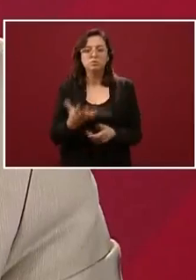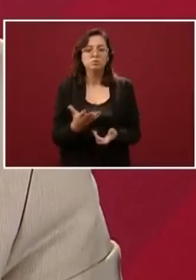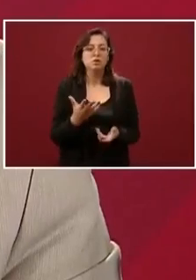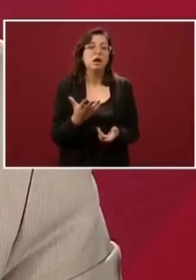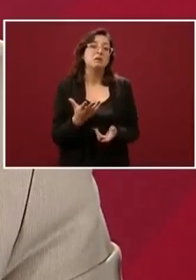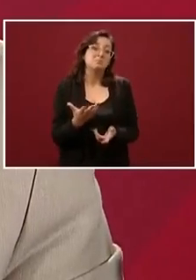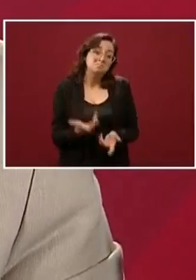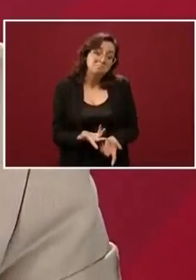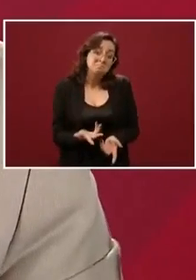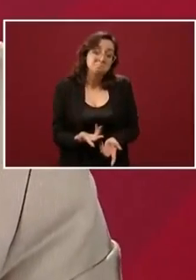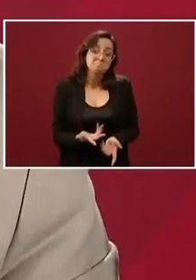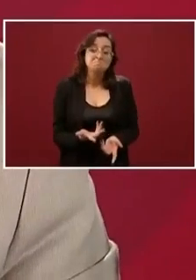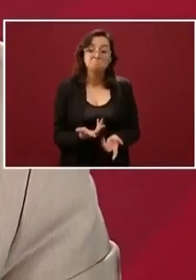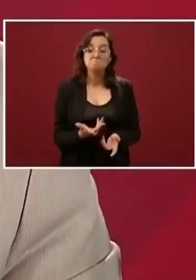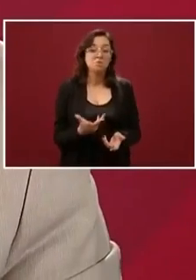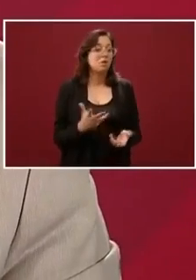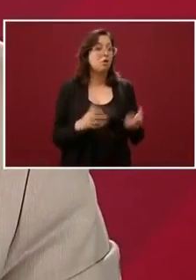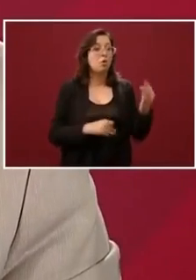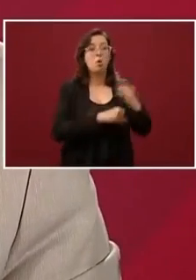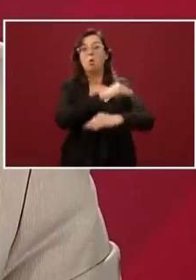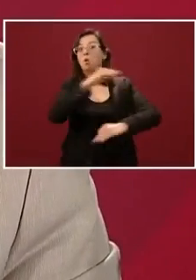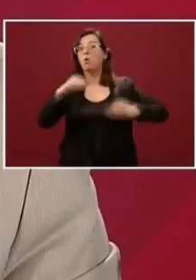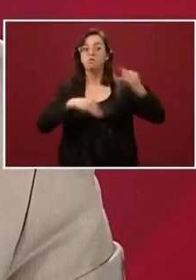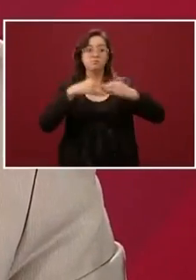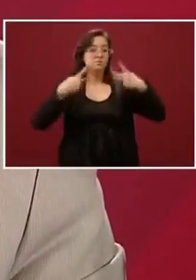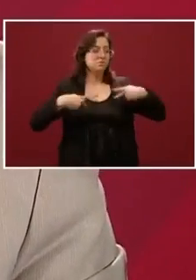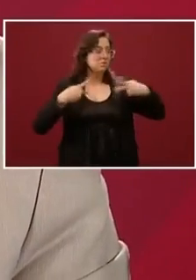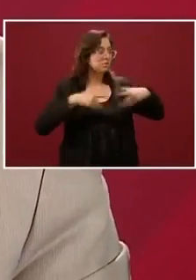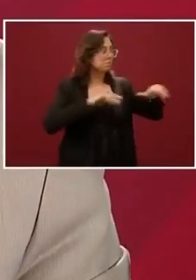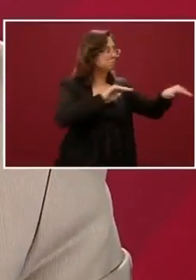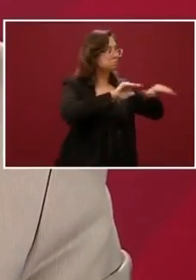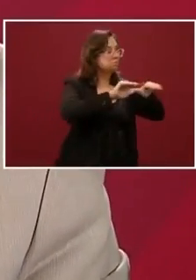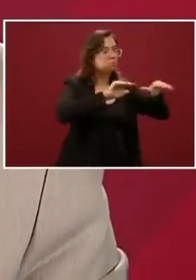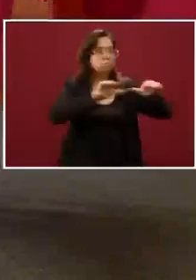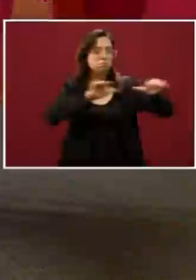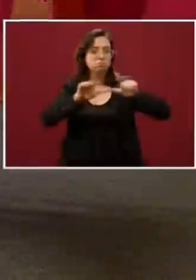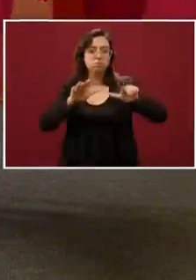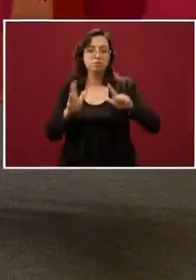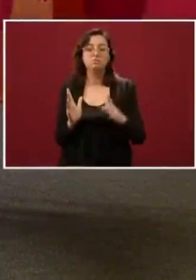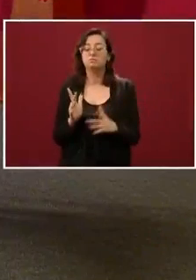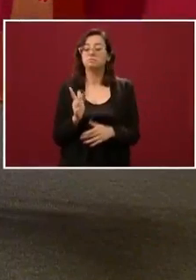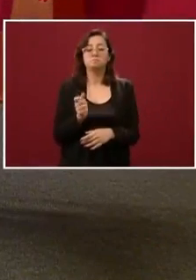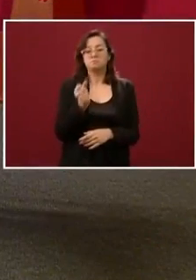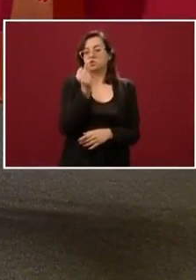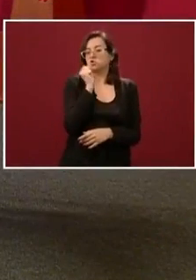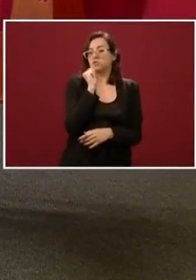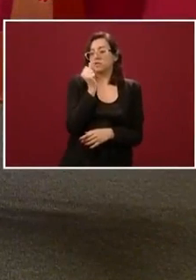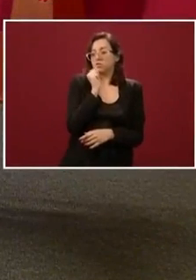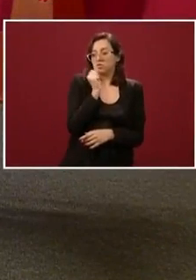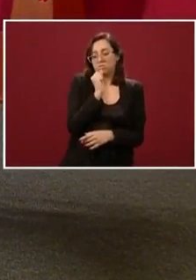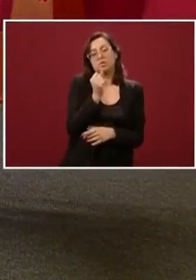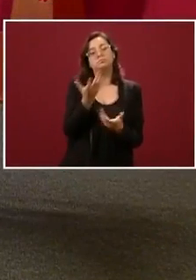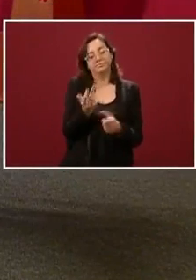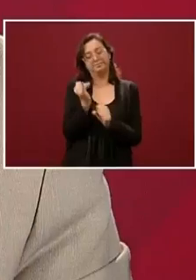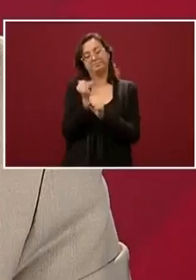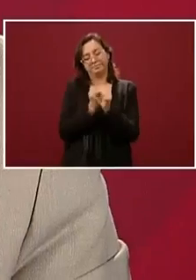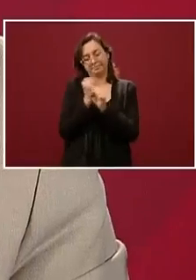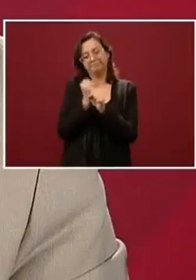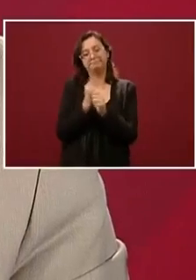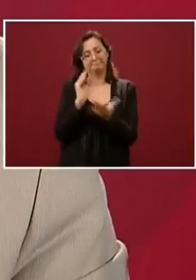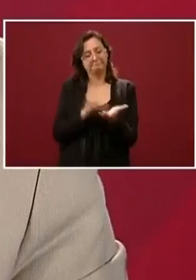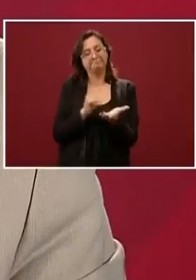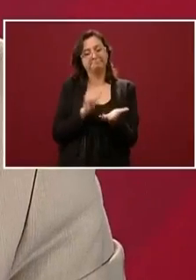momento tener agotada toda la información. Entonces, todavía está clasificado como en investigación, pero en su